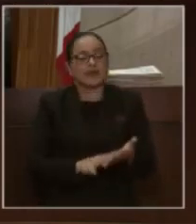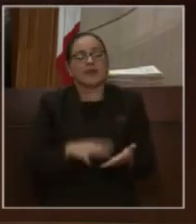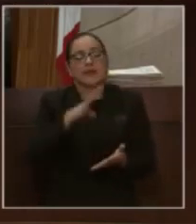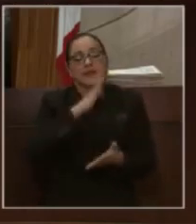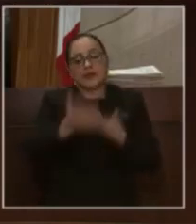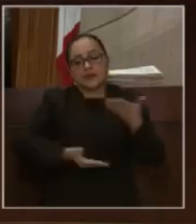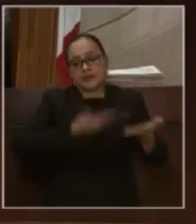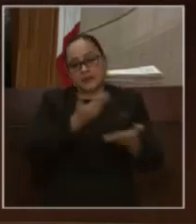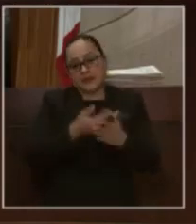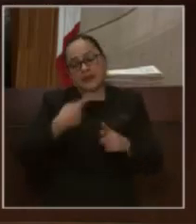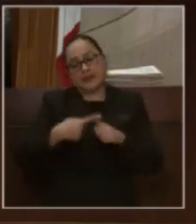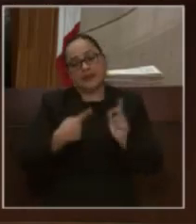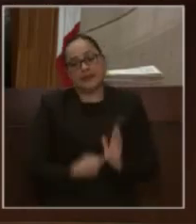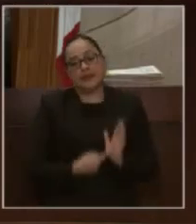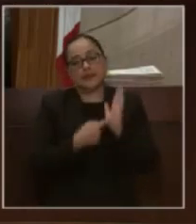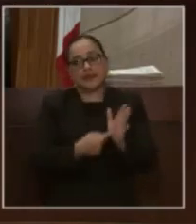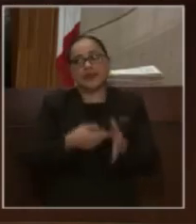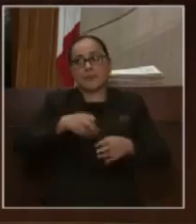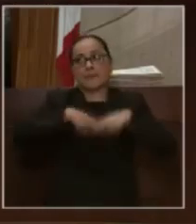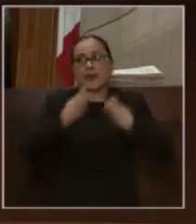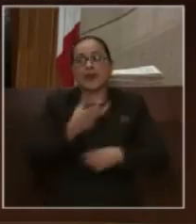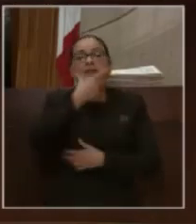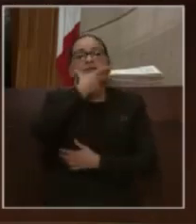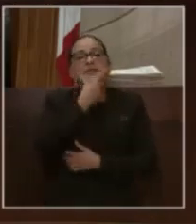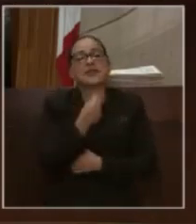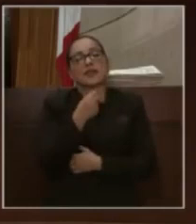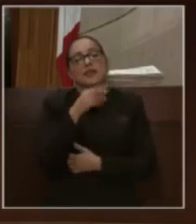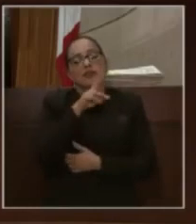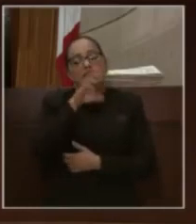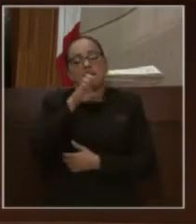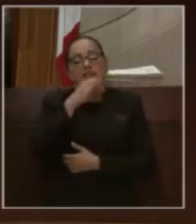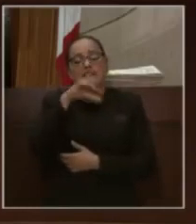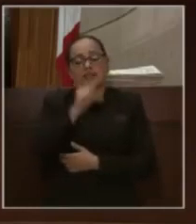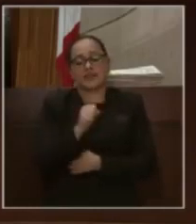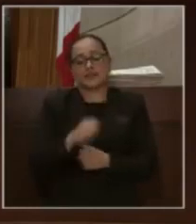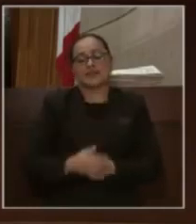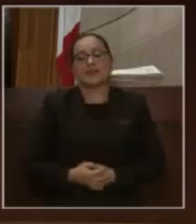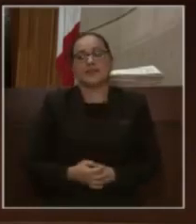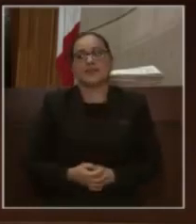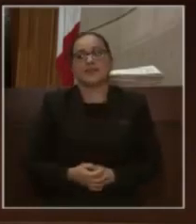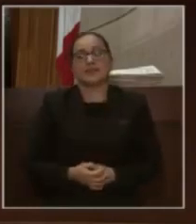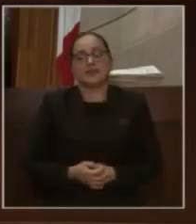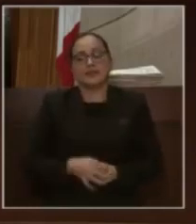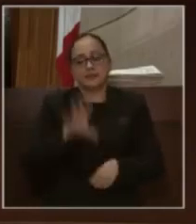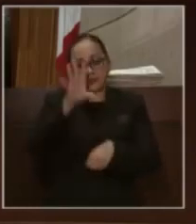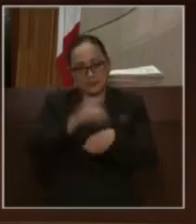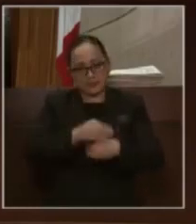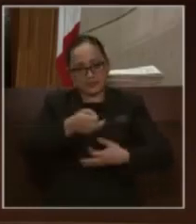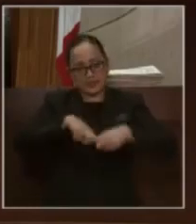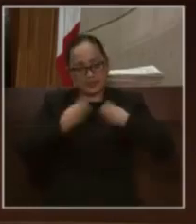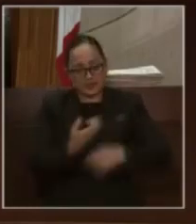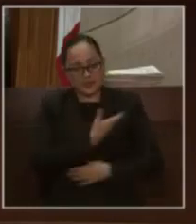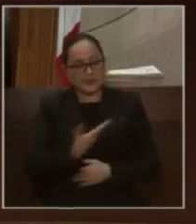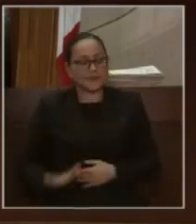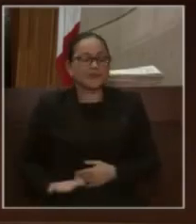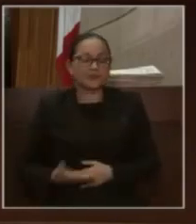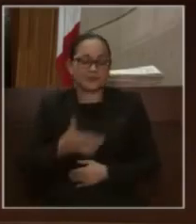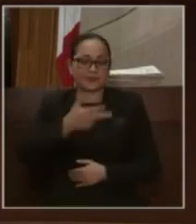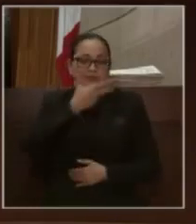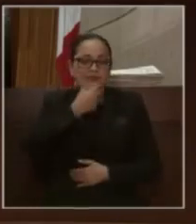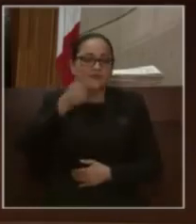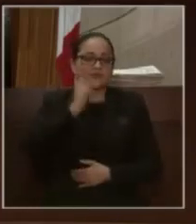somete a consideración de este Pleno la ponencia del magistrado Reyes Rodríguez Mondragón. Con su autorización, magistrada presidenta,